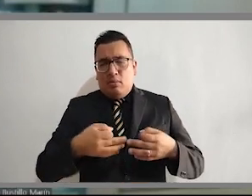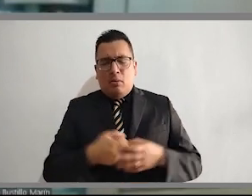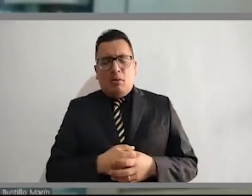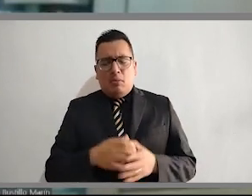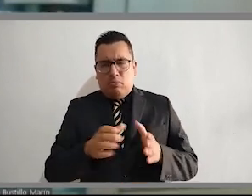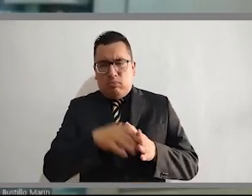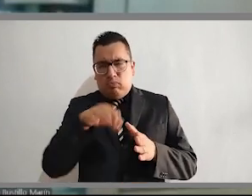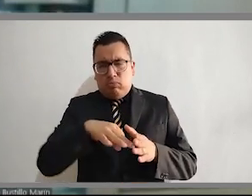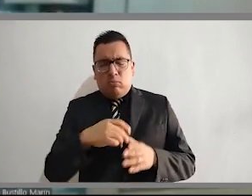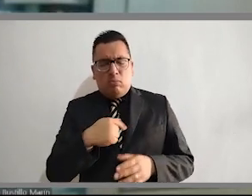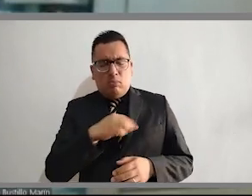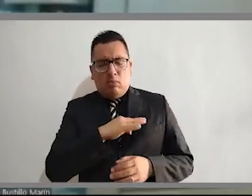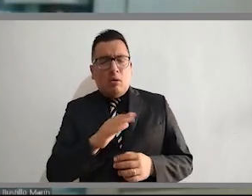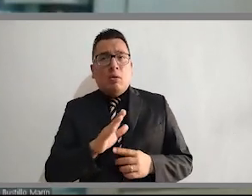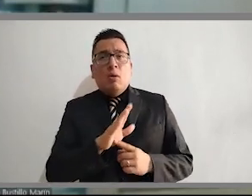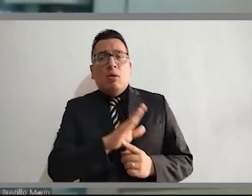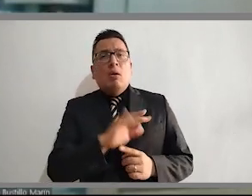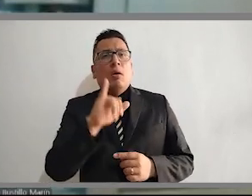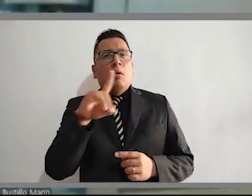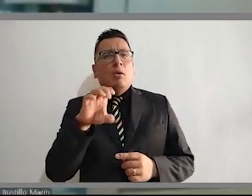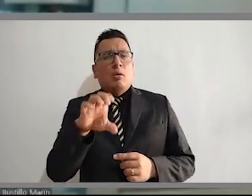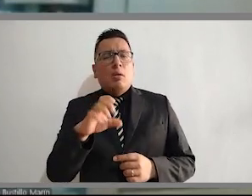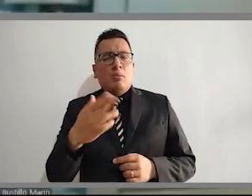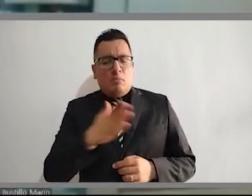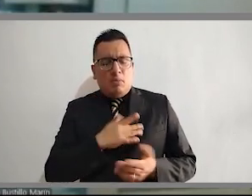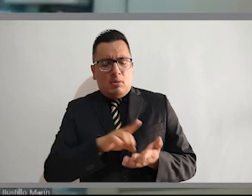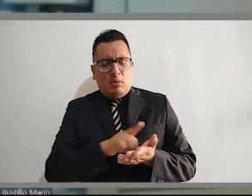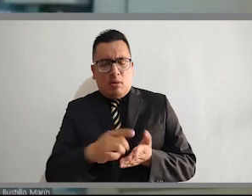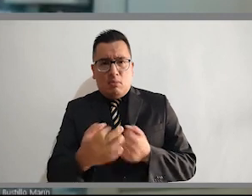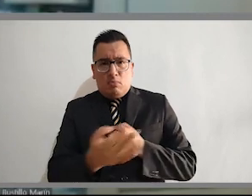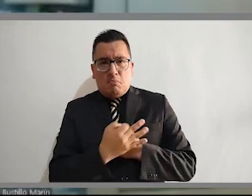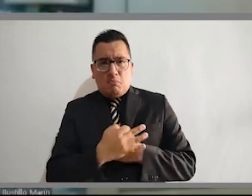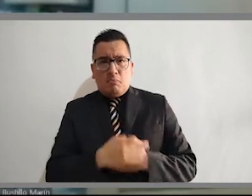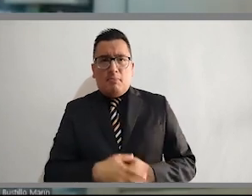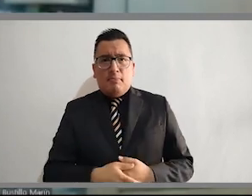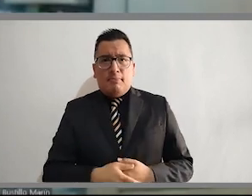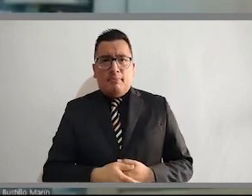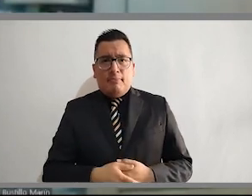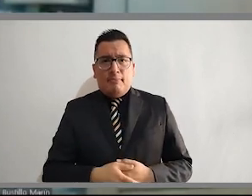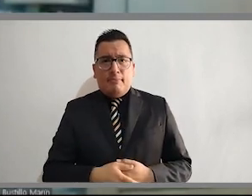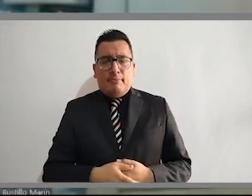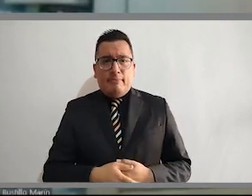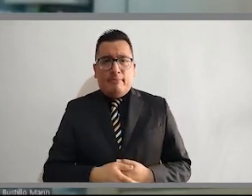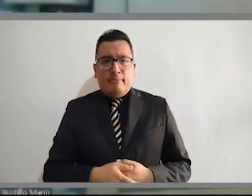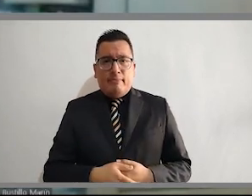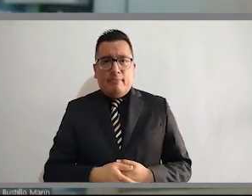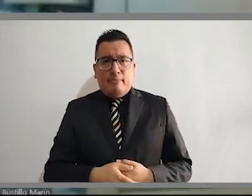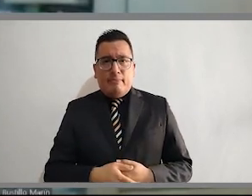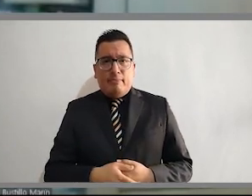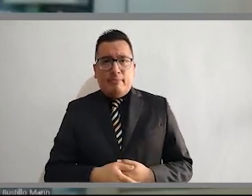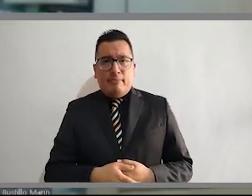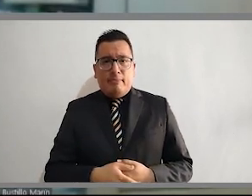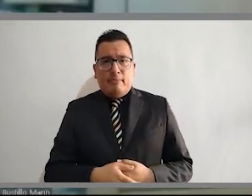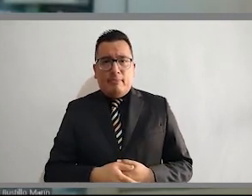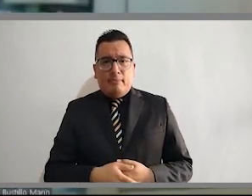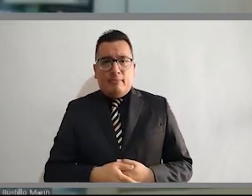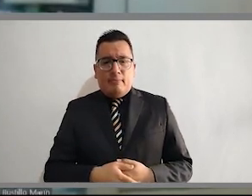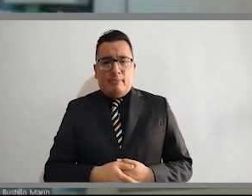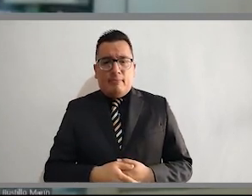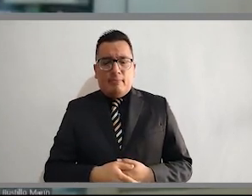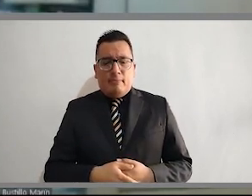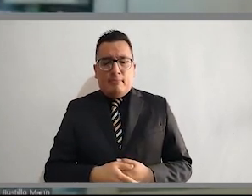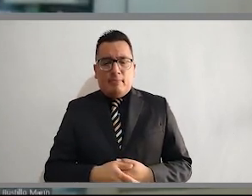ahí presentas tu juicio de la ciudadanía. ¿Y qué es lo que buscas ahí? La protección de tus derechos políticos. La protección